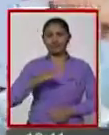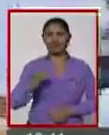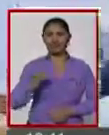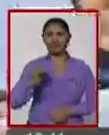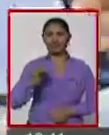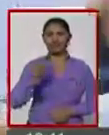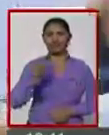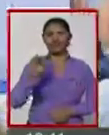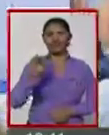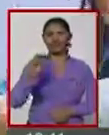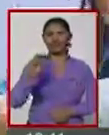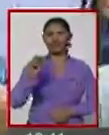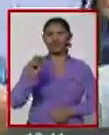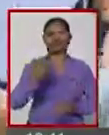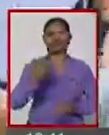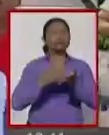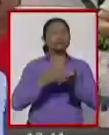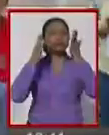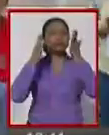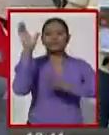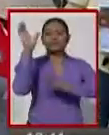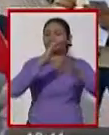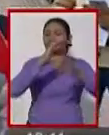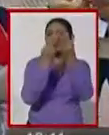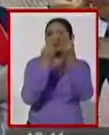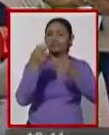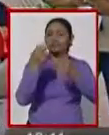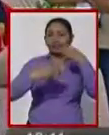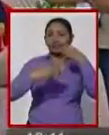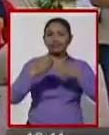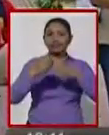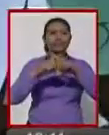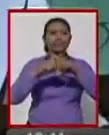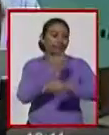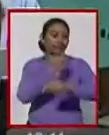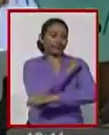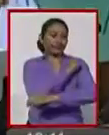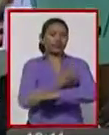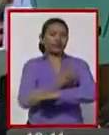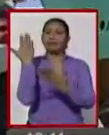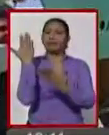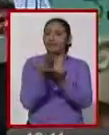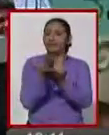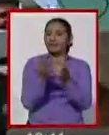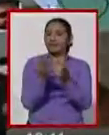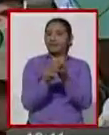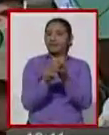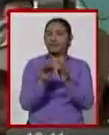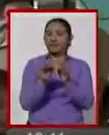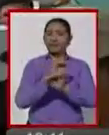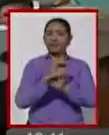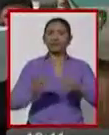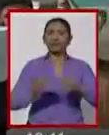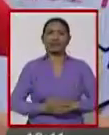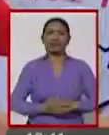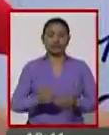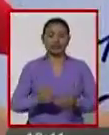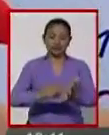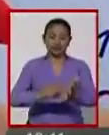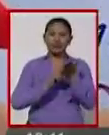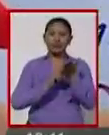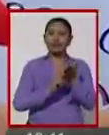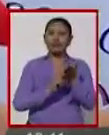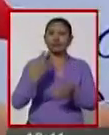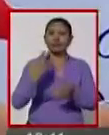Sosa, tenía programado atenderlos para buscar una solución al problema, pero la autoridad no llegó a la reunión. Ellos nos exigen,